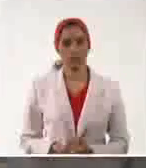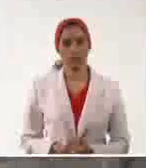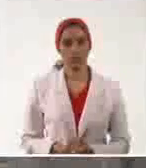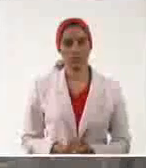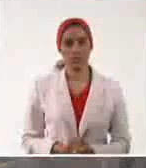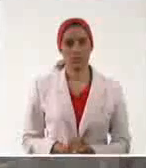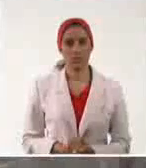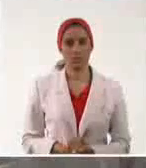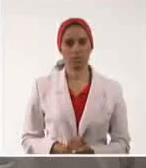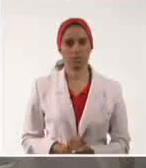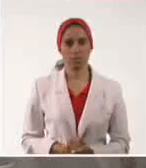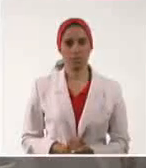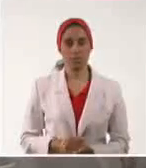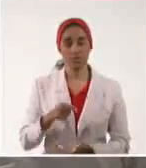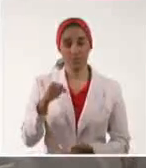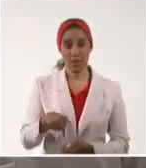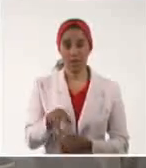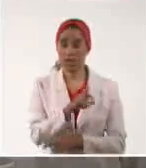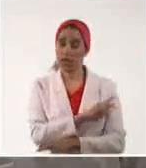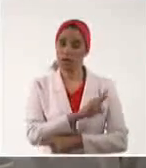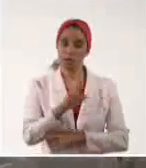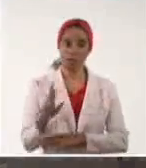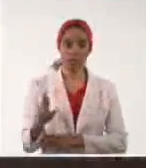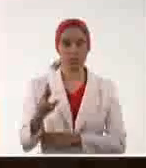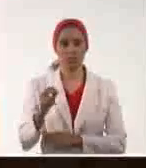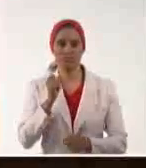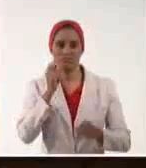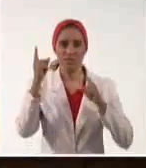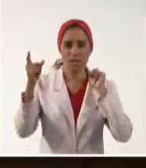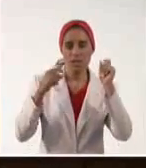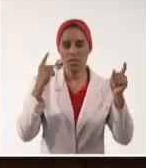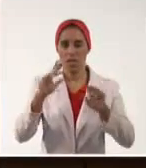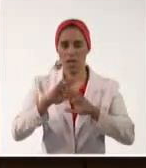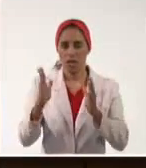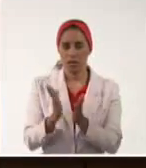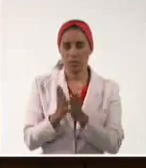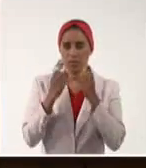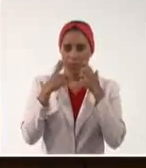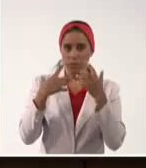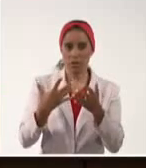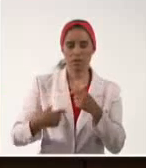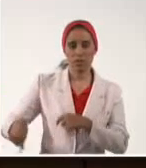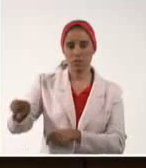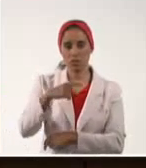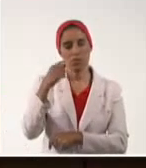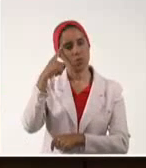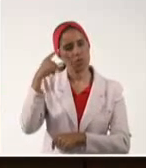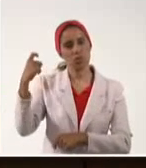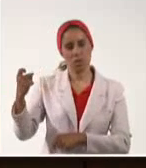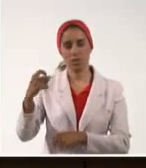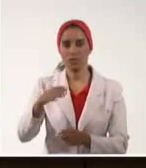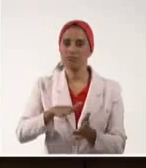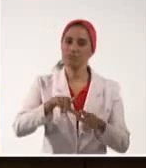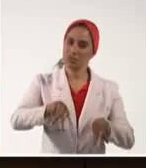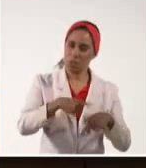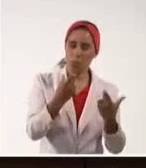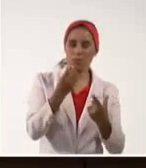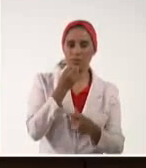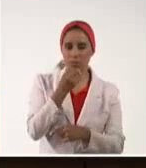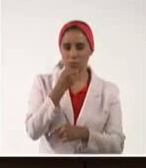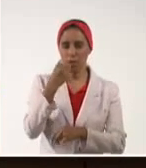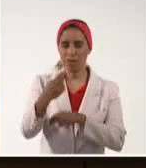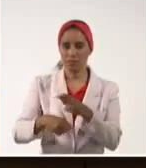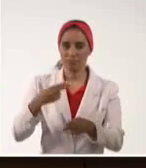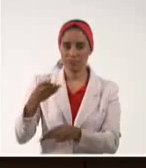Esta es la revolución, la idea inderrotable de que todos los sueños son realizables. Esta